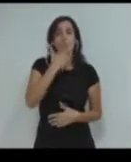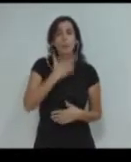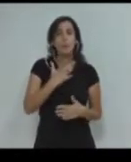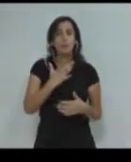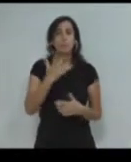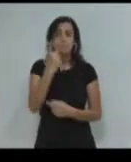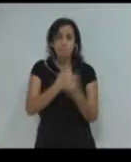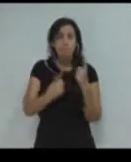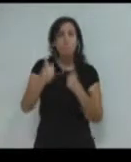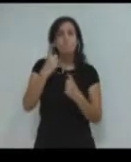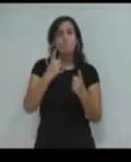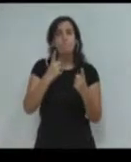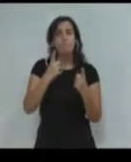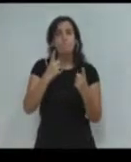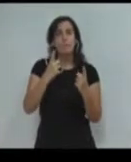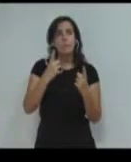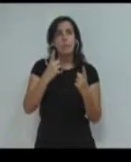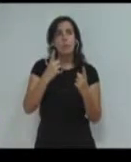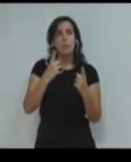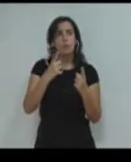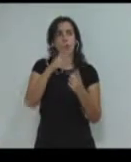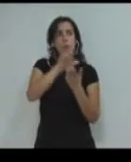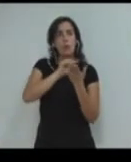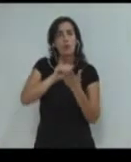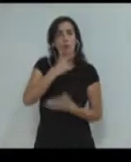tampoco son fáciles de recabar.